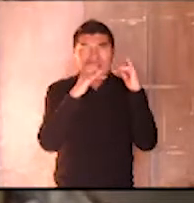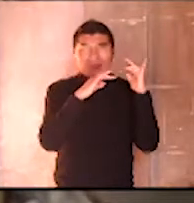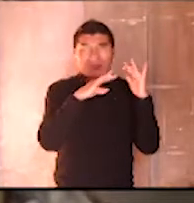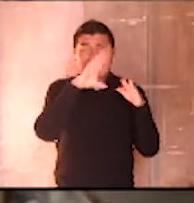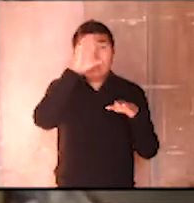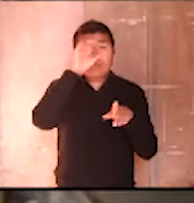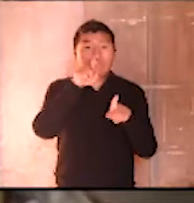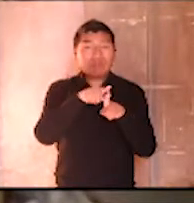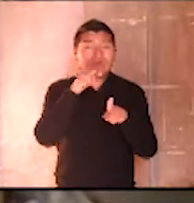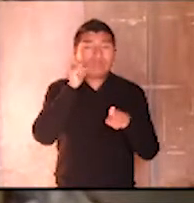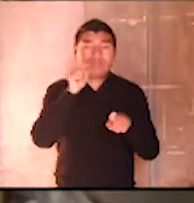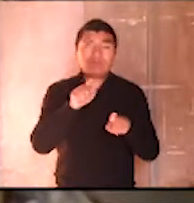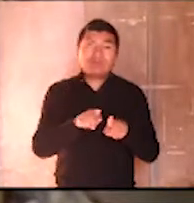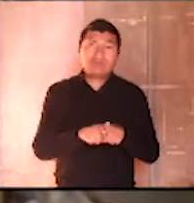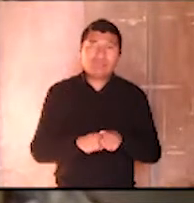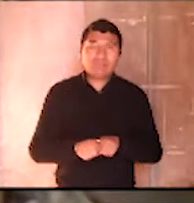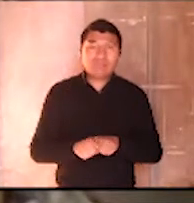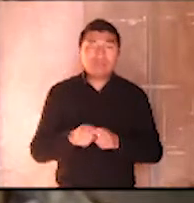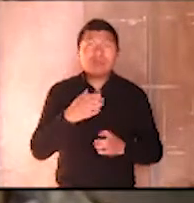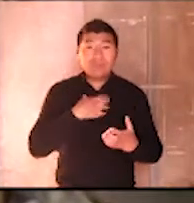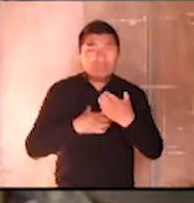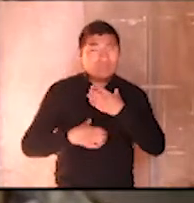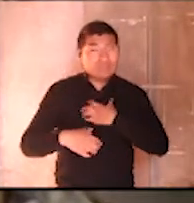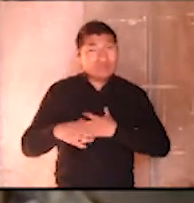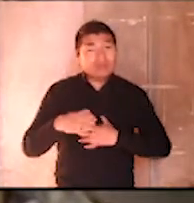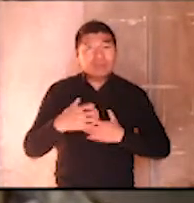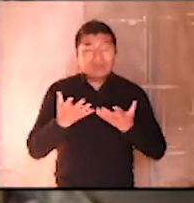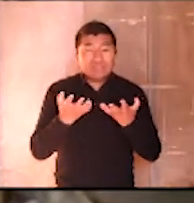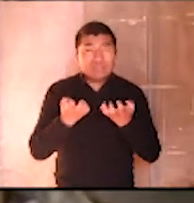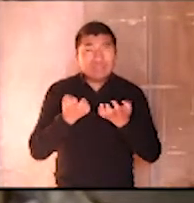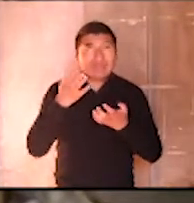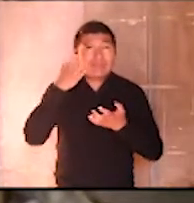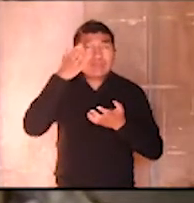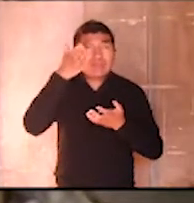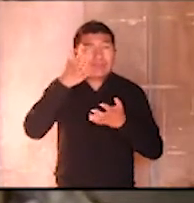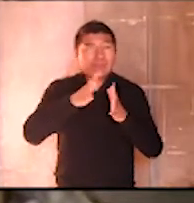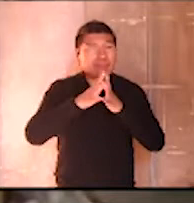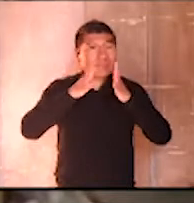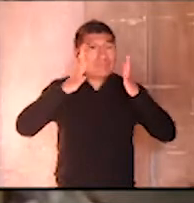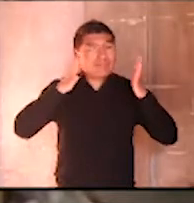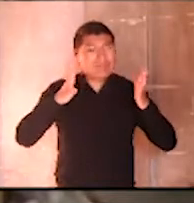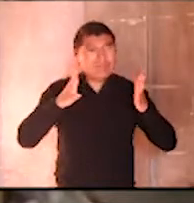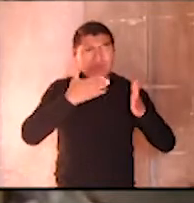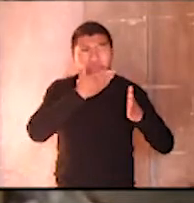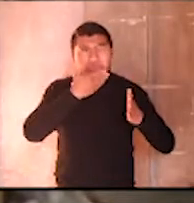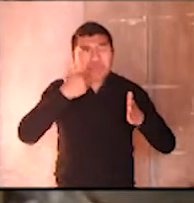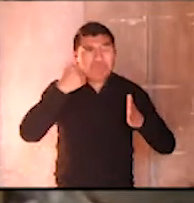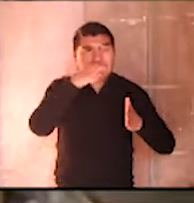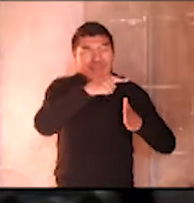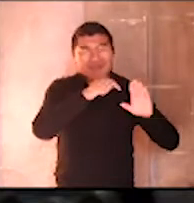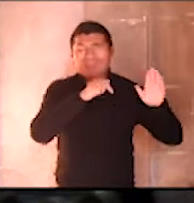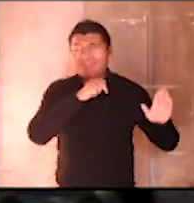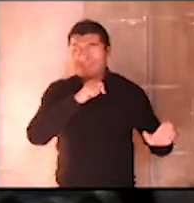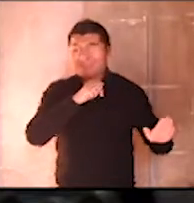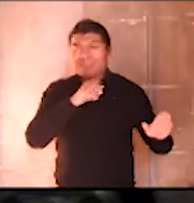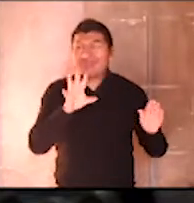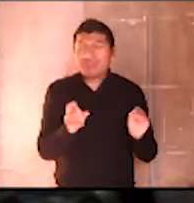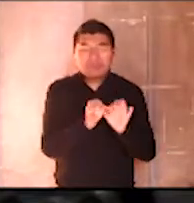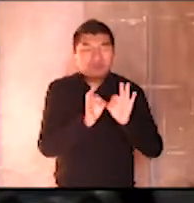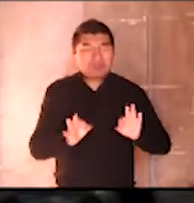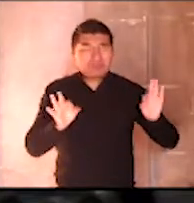Queridos hermanos, el deseo de ser grande y mejores que el hermano más importante que